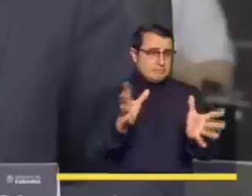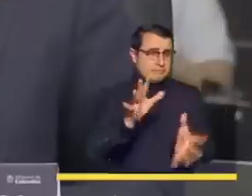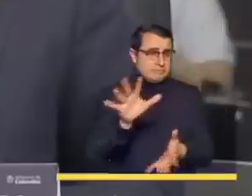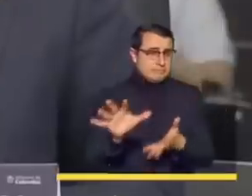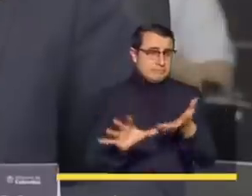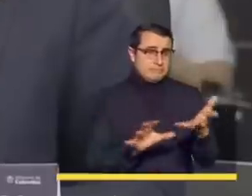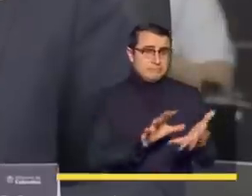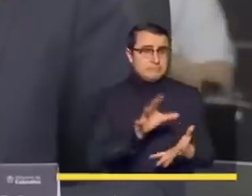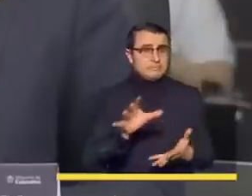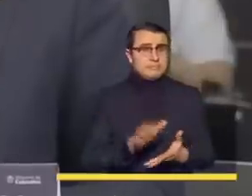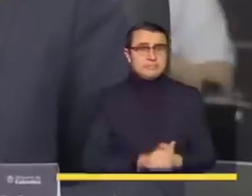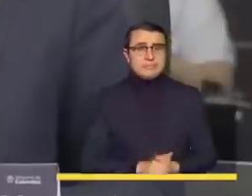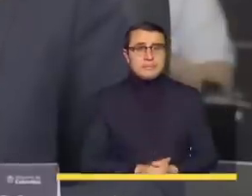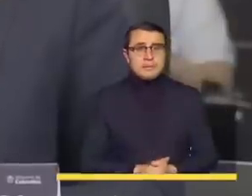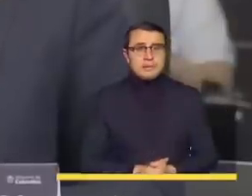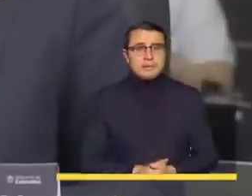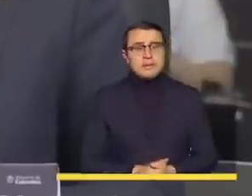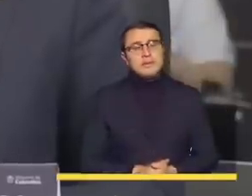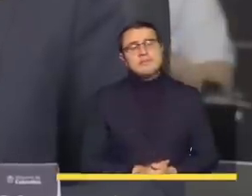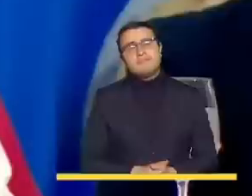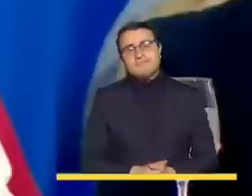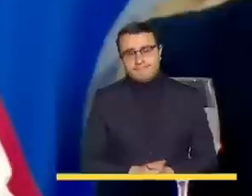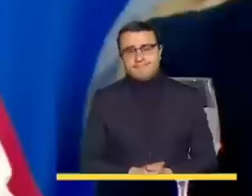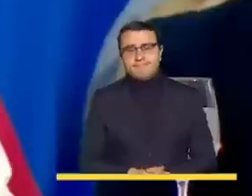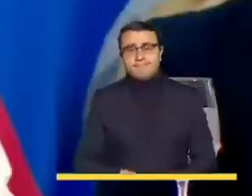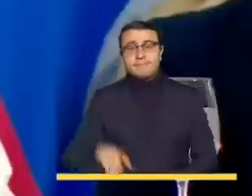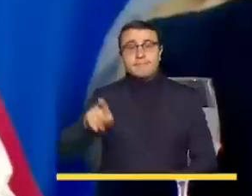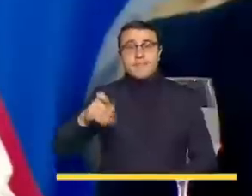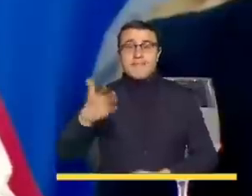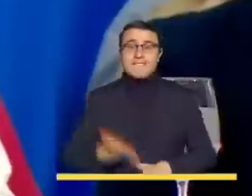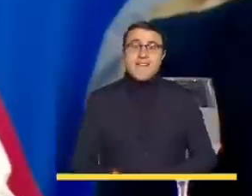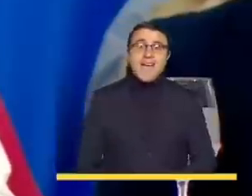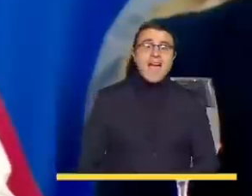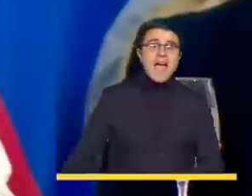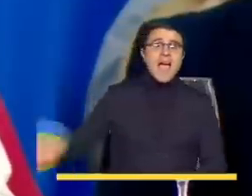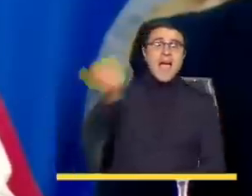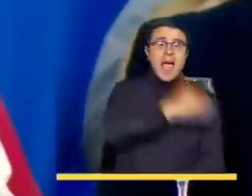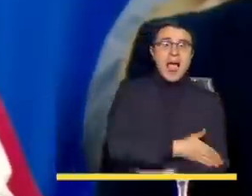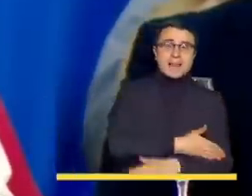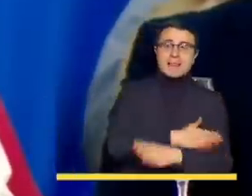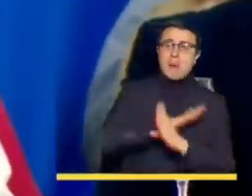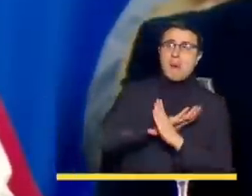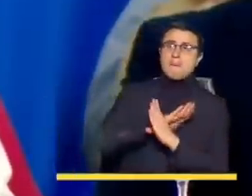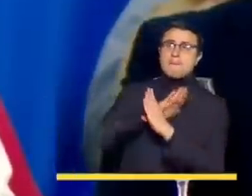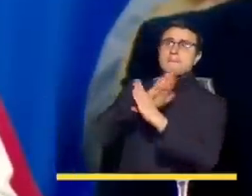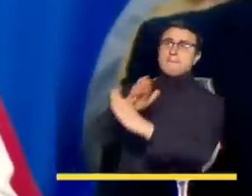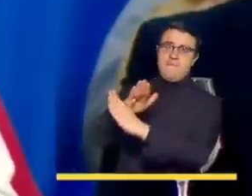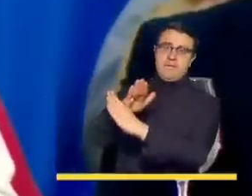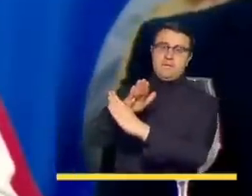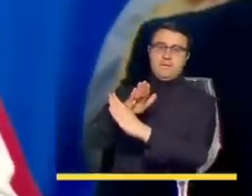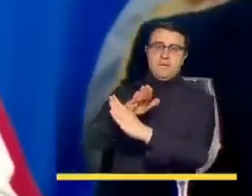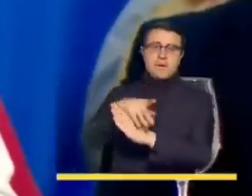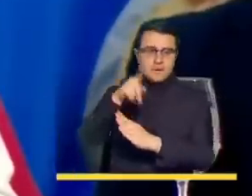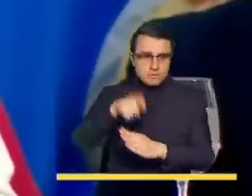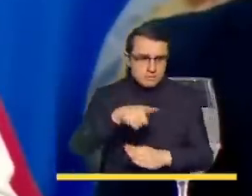Entonces, sí hay que prevenir y hay que orientar mucho.